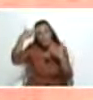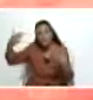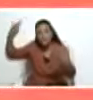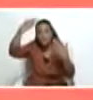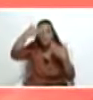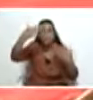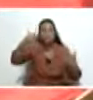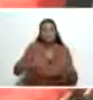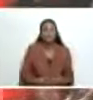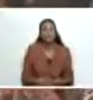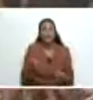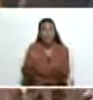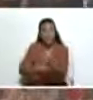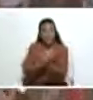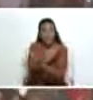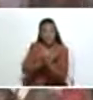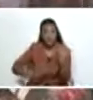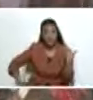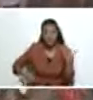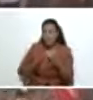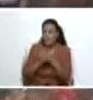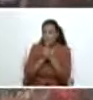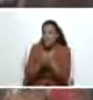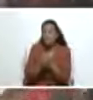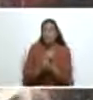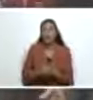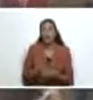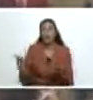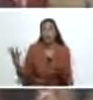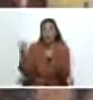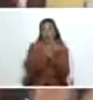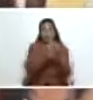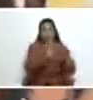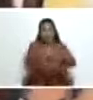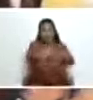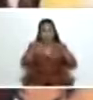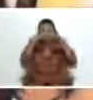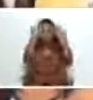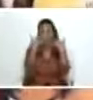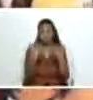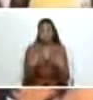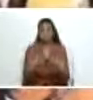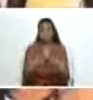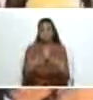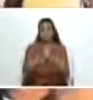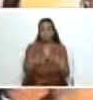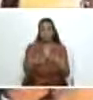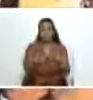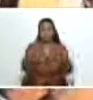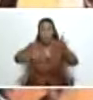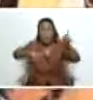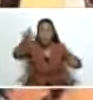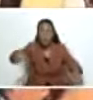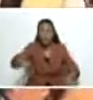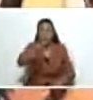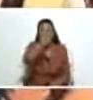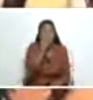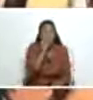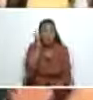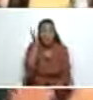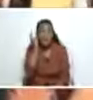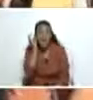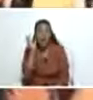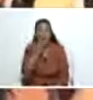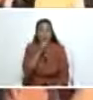Bueno, compatriota presidente, aquí estamos reunidos una muestra de los hombres, las mujeres,